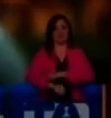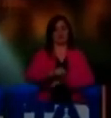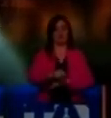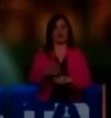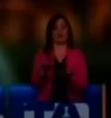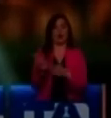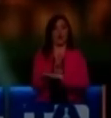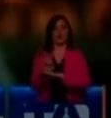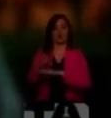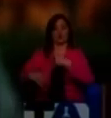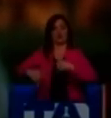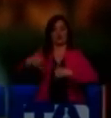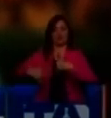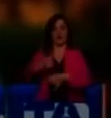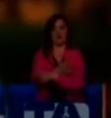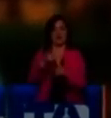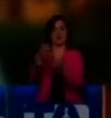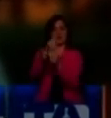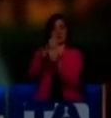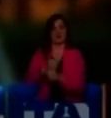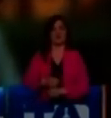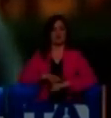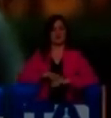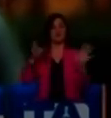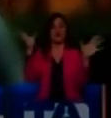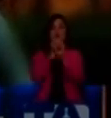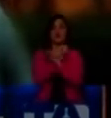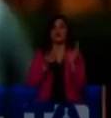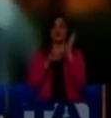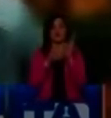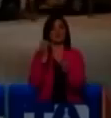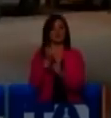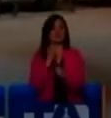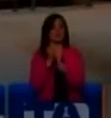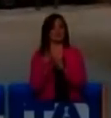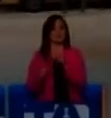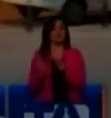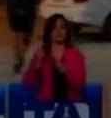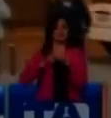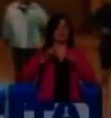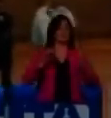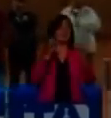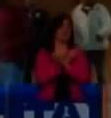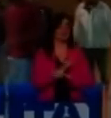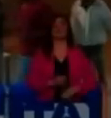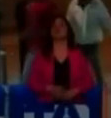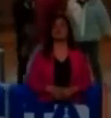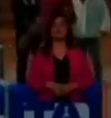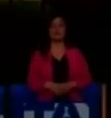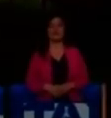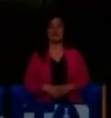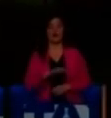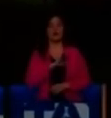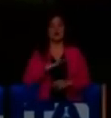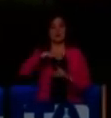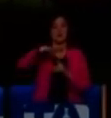para estos juegos que se realizan a partir de la noche, no porque es gente que trabaja. Este empoderamiento del parque y la mano del